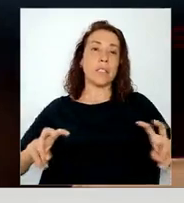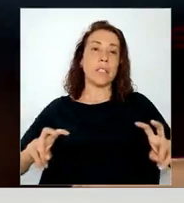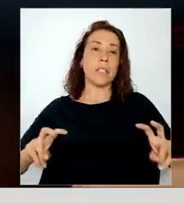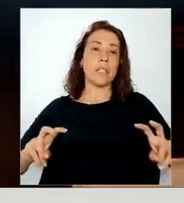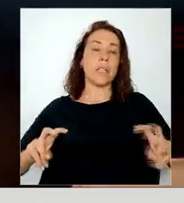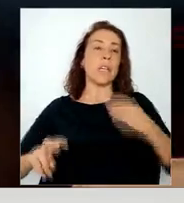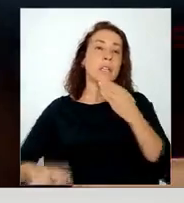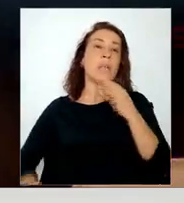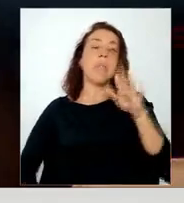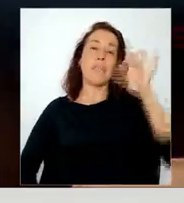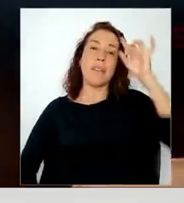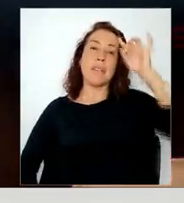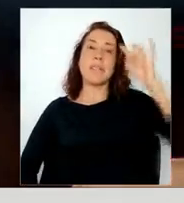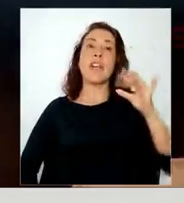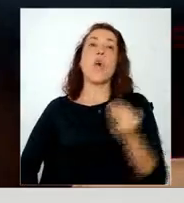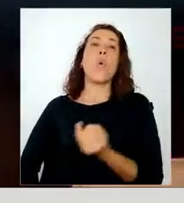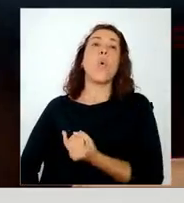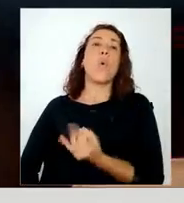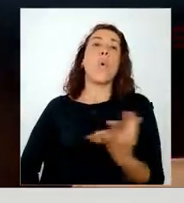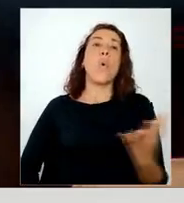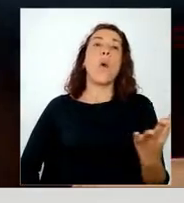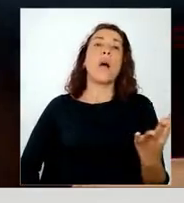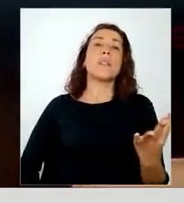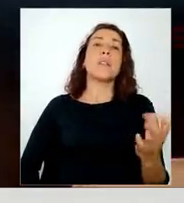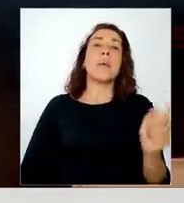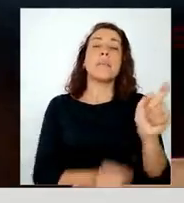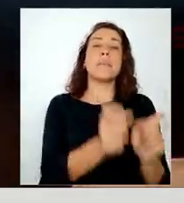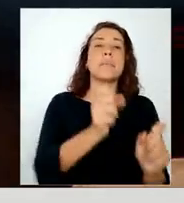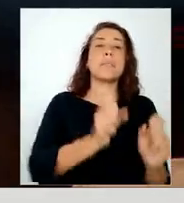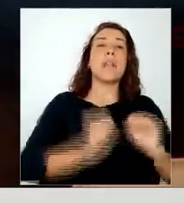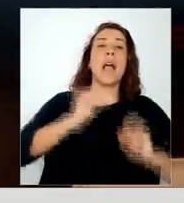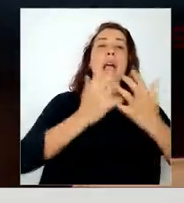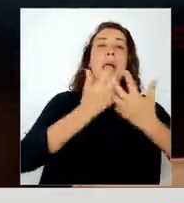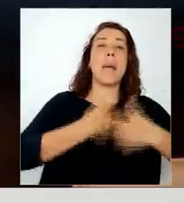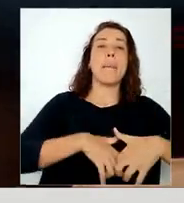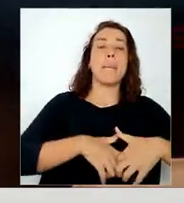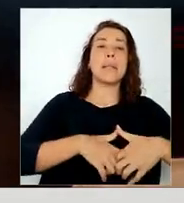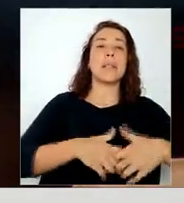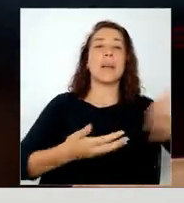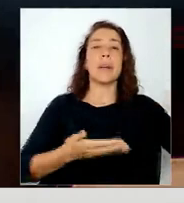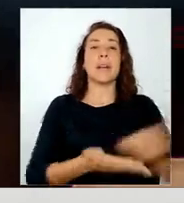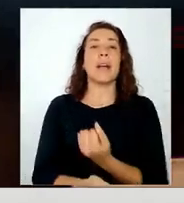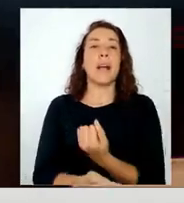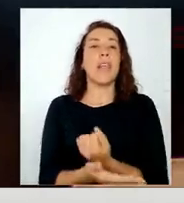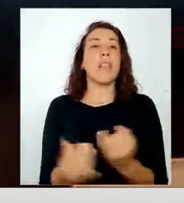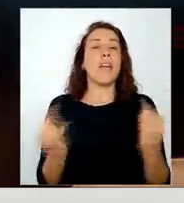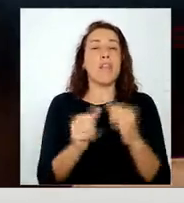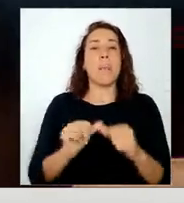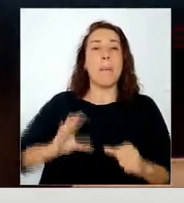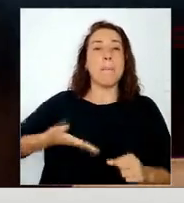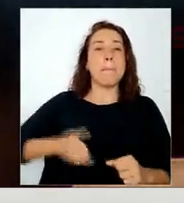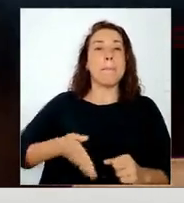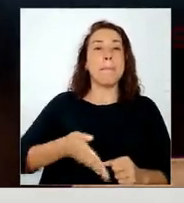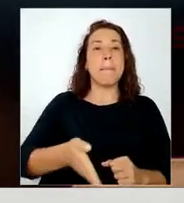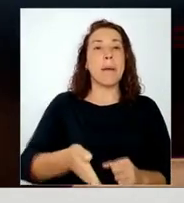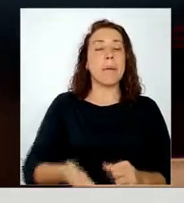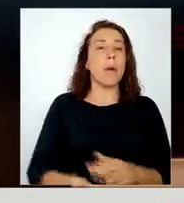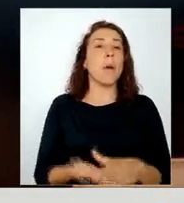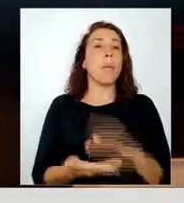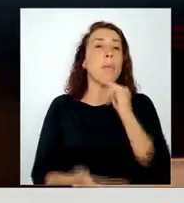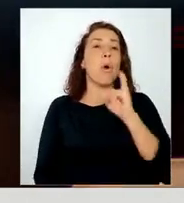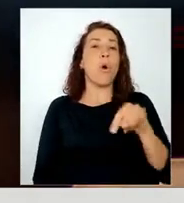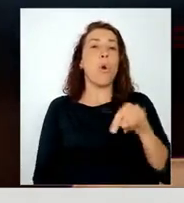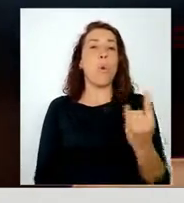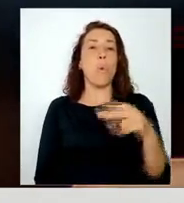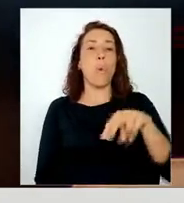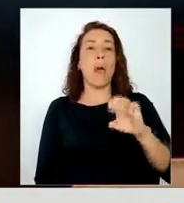cuántos han sido aquellas empresas que se han adjudicado de manera permanente colocarle El ejemplo de la junaem tuvimos